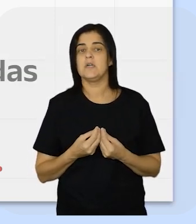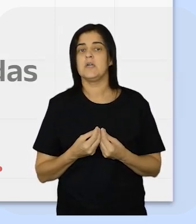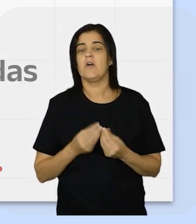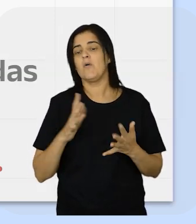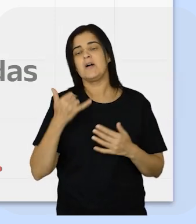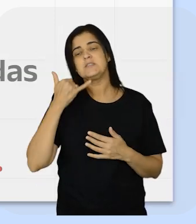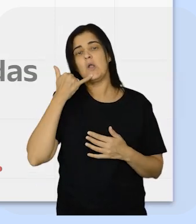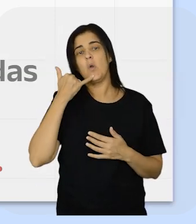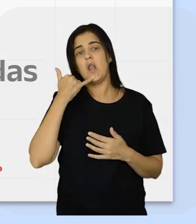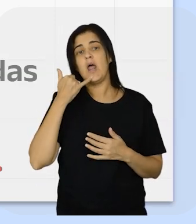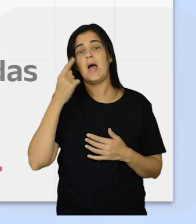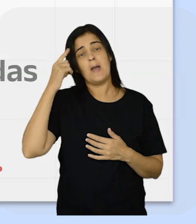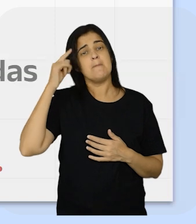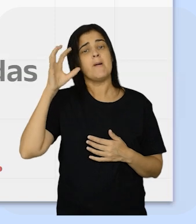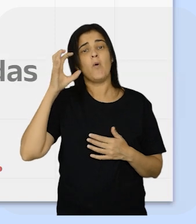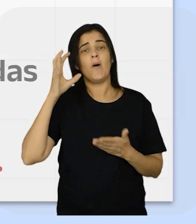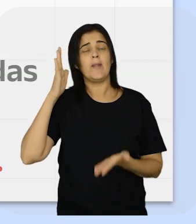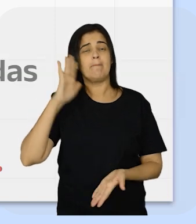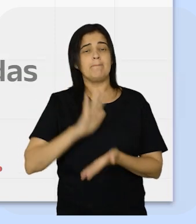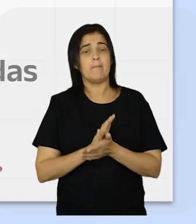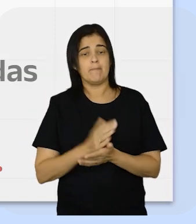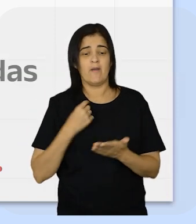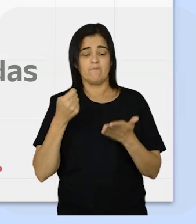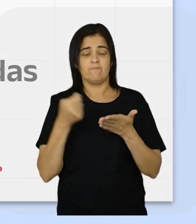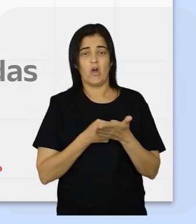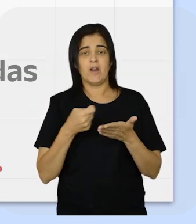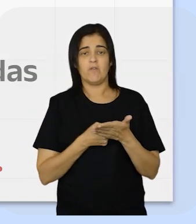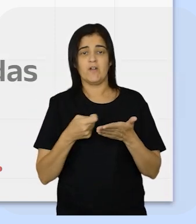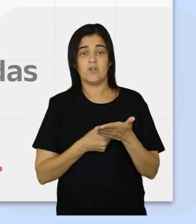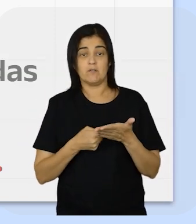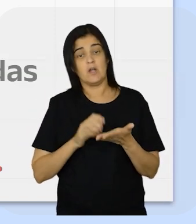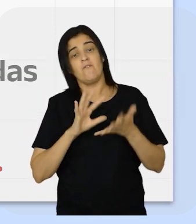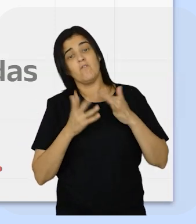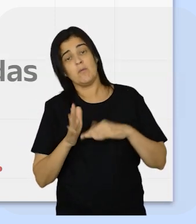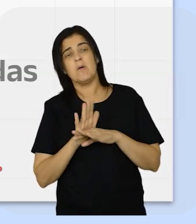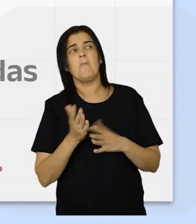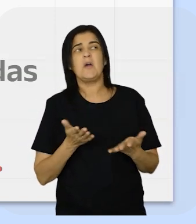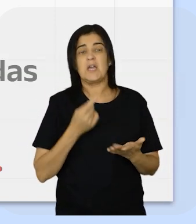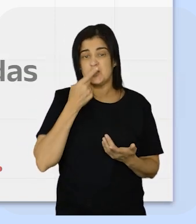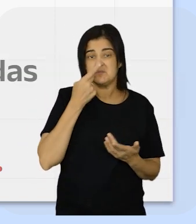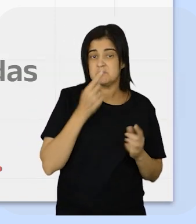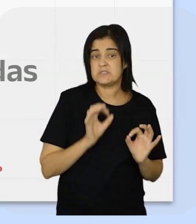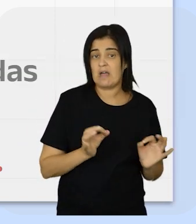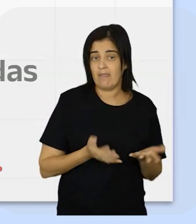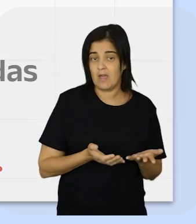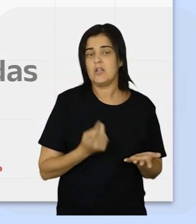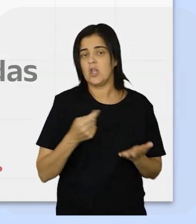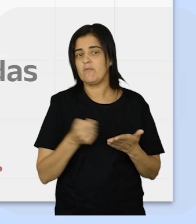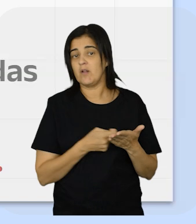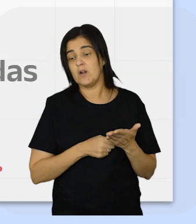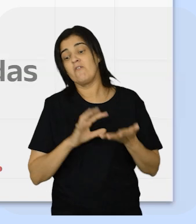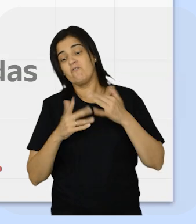nuestro celular se queda sin memoria. Empezamos a borrar cosas porque no tienen un sentido. Entonces, lo